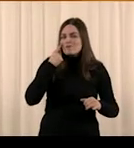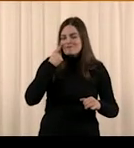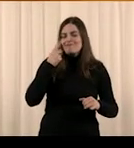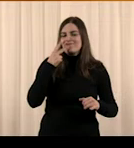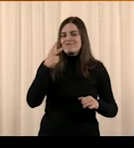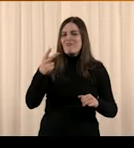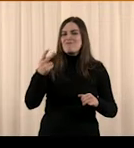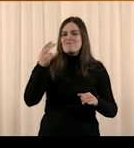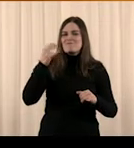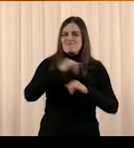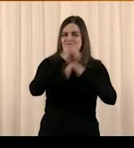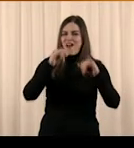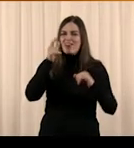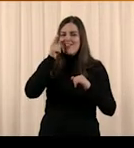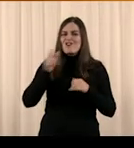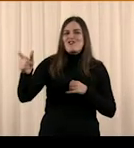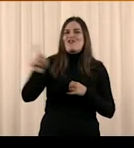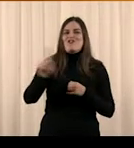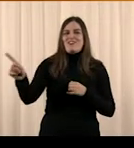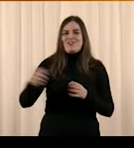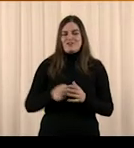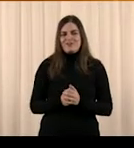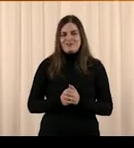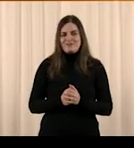Una realidad simple.